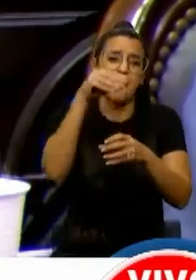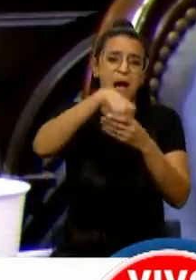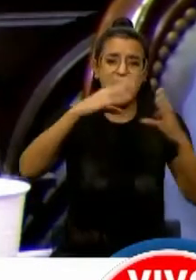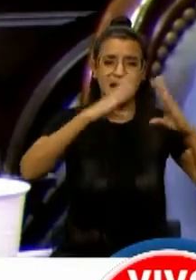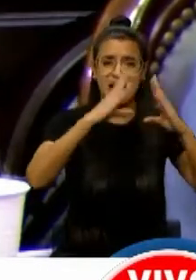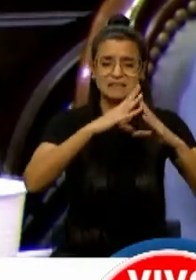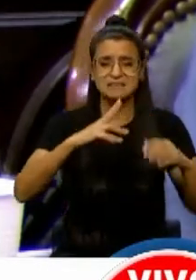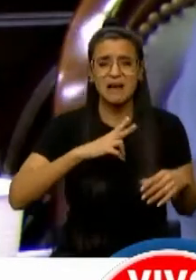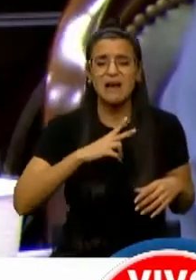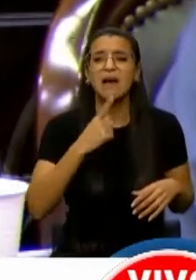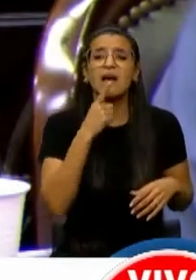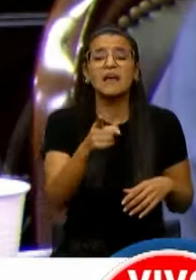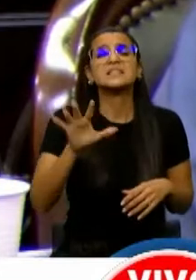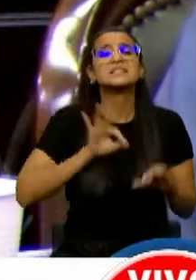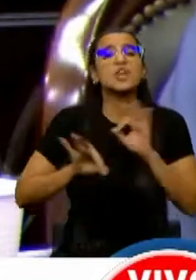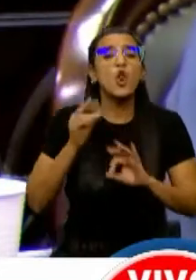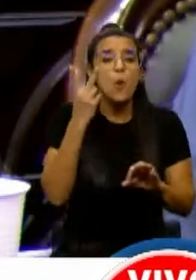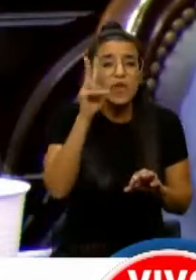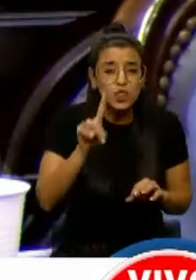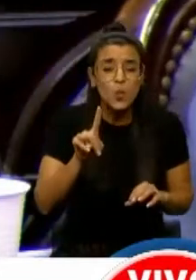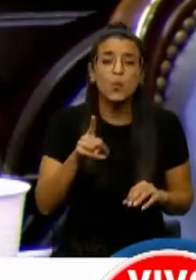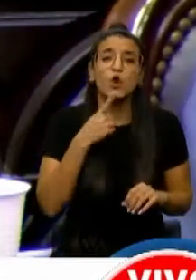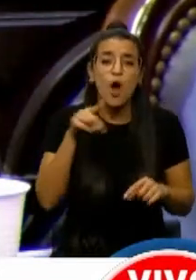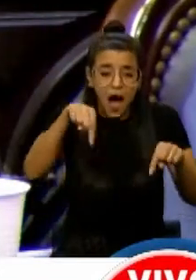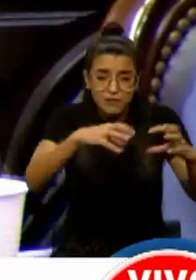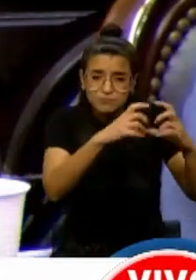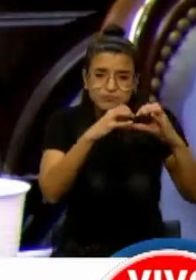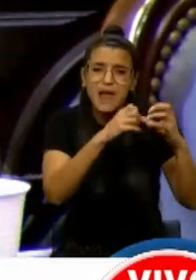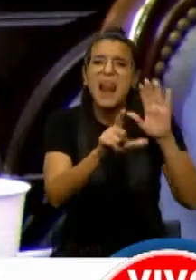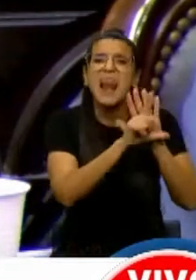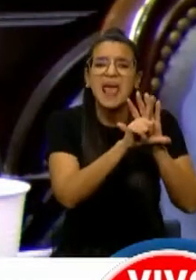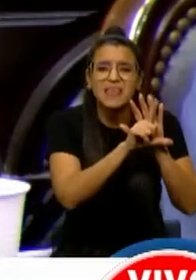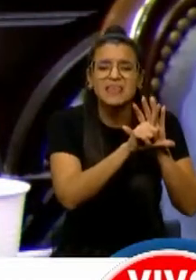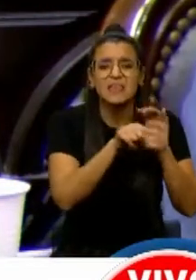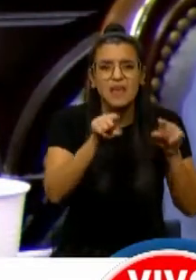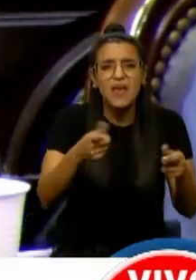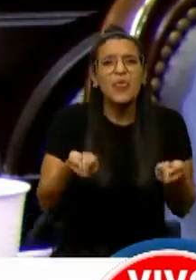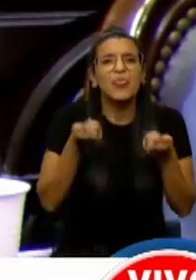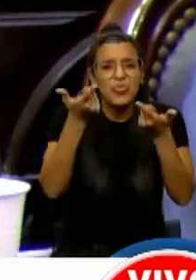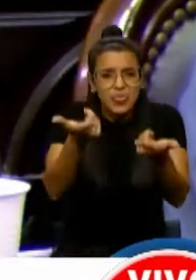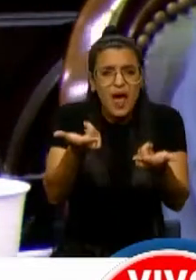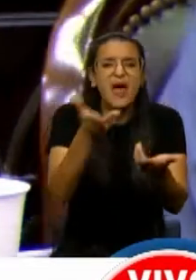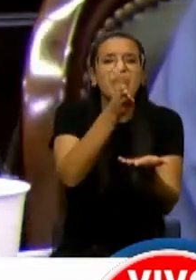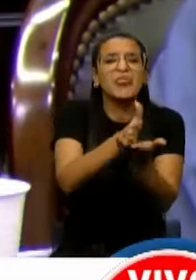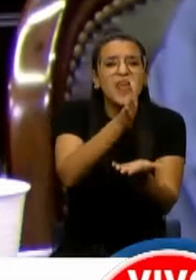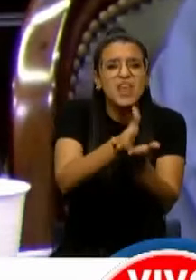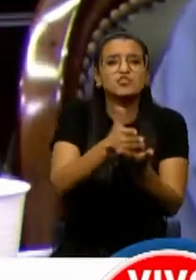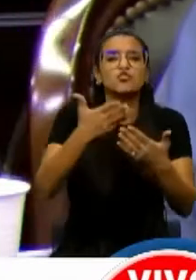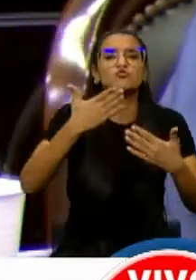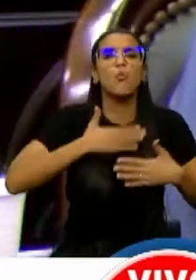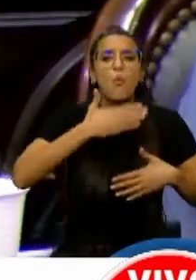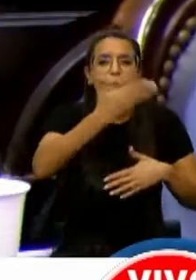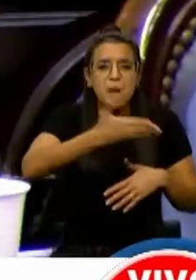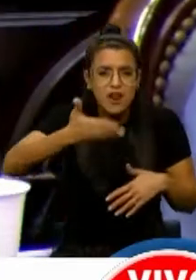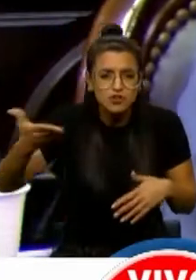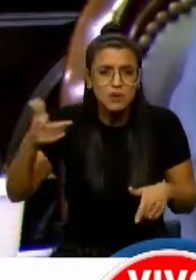En el siglo XXI recién estamos sancionando una ley que le garantiza los derechos humanos